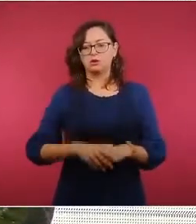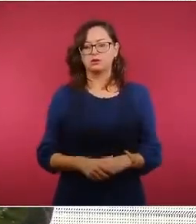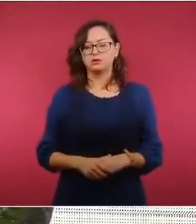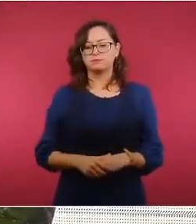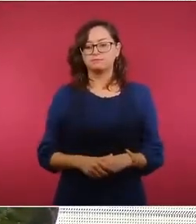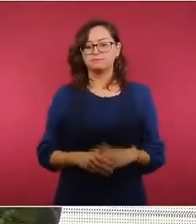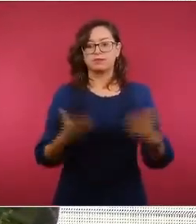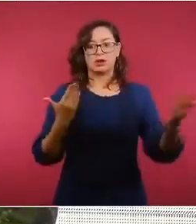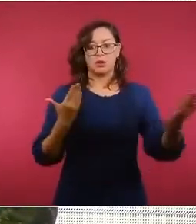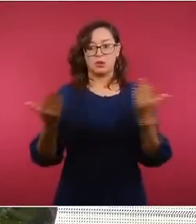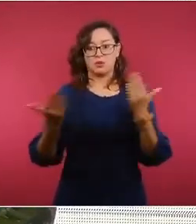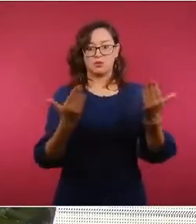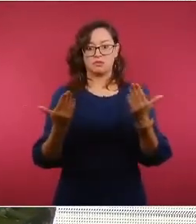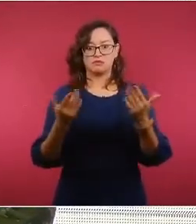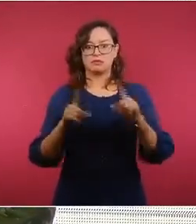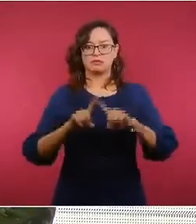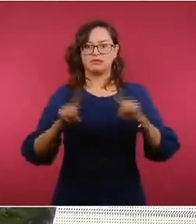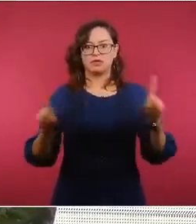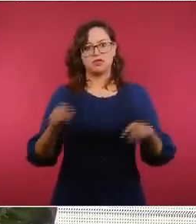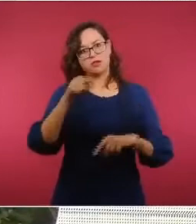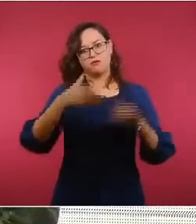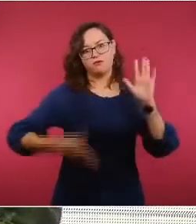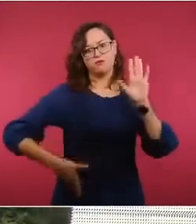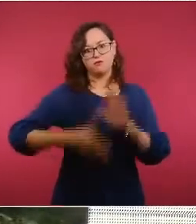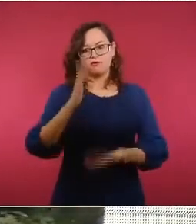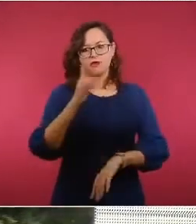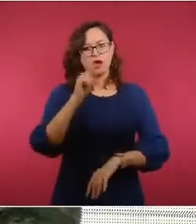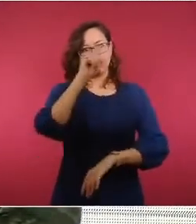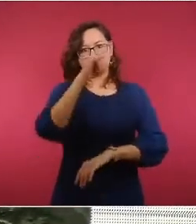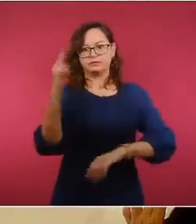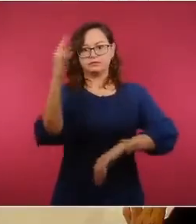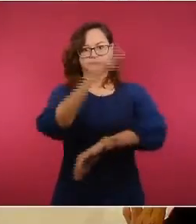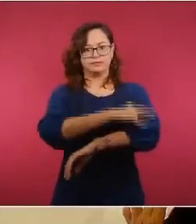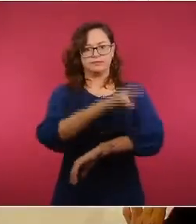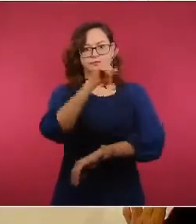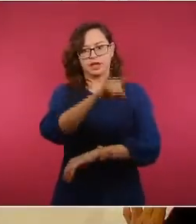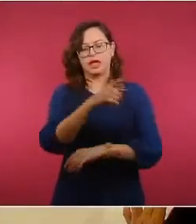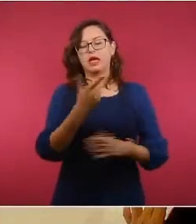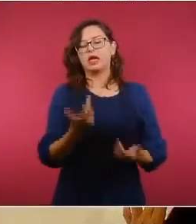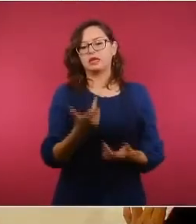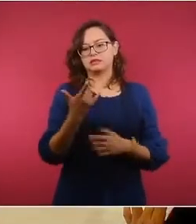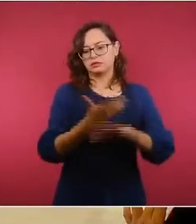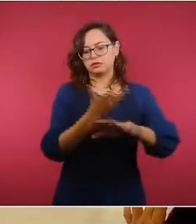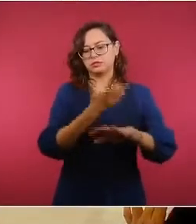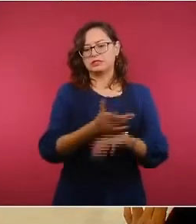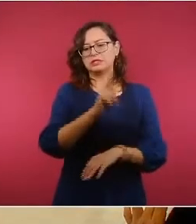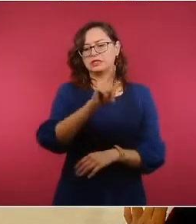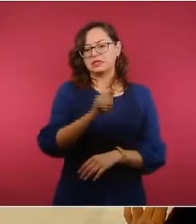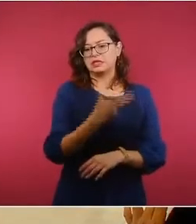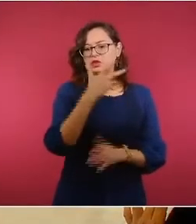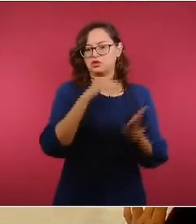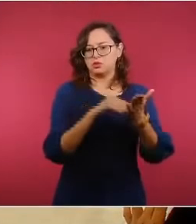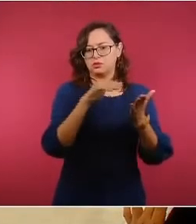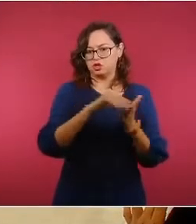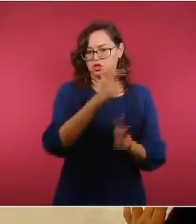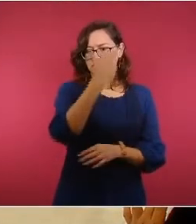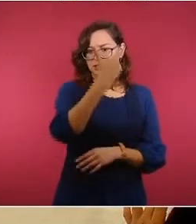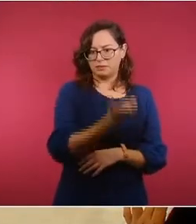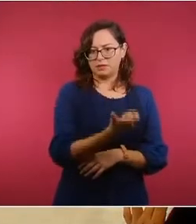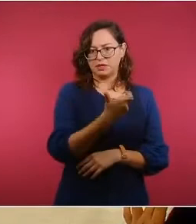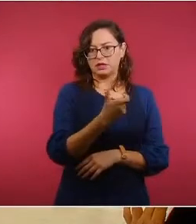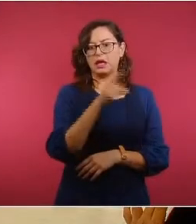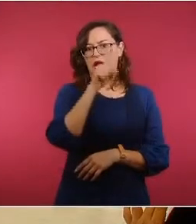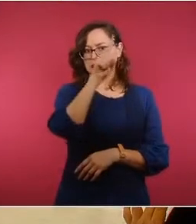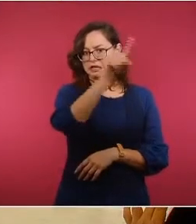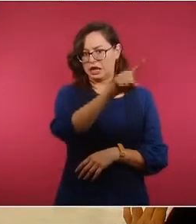En comparación con lo erogado, que ya lo cité, que son 78 millones de pesos allá estando en